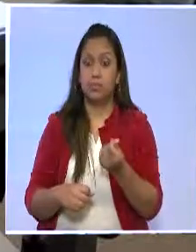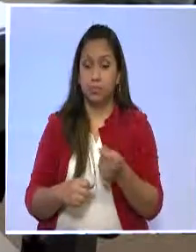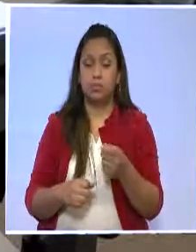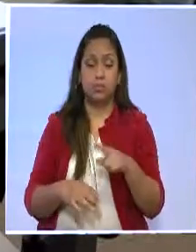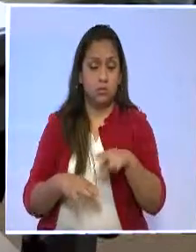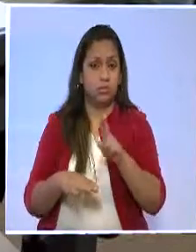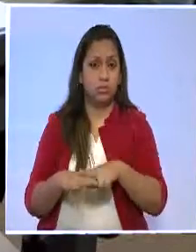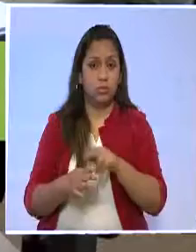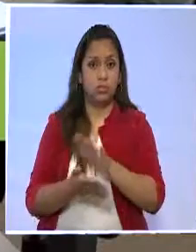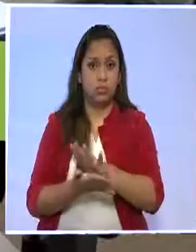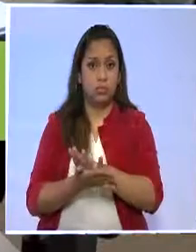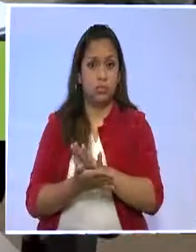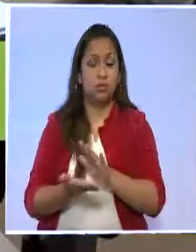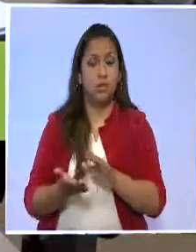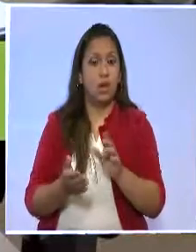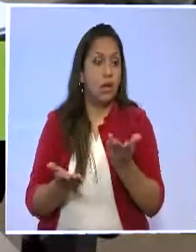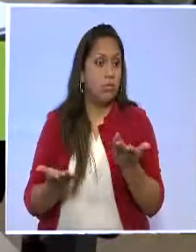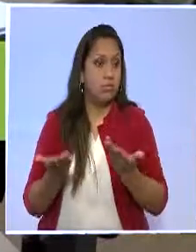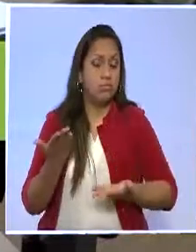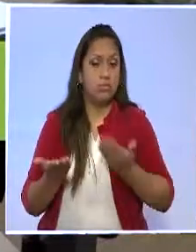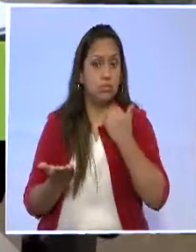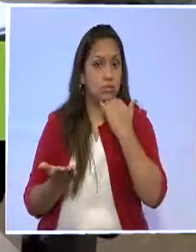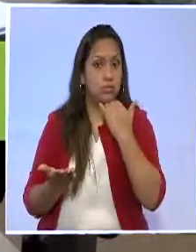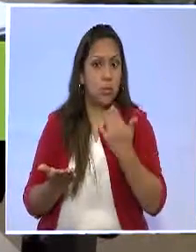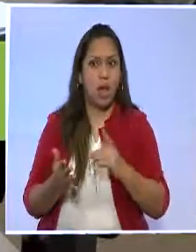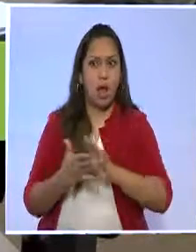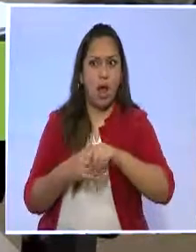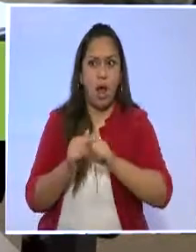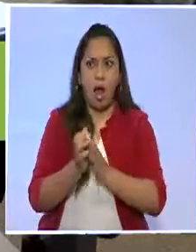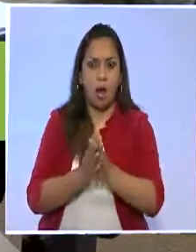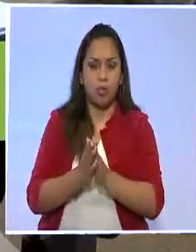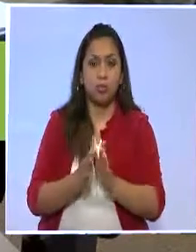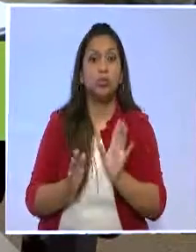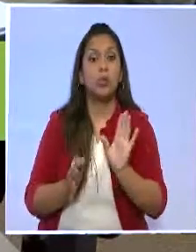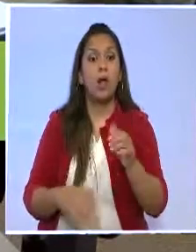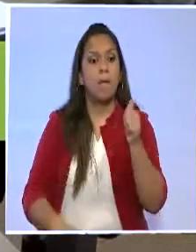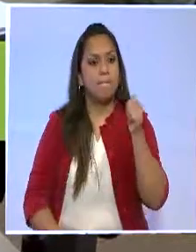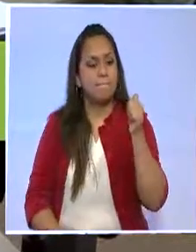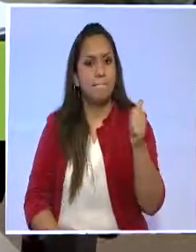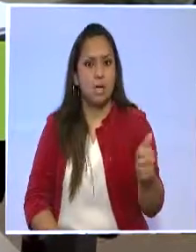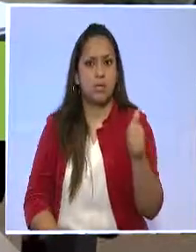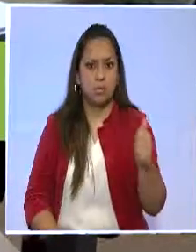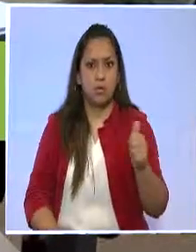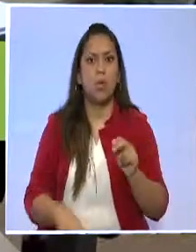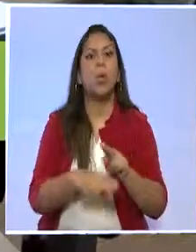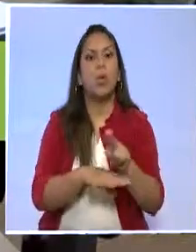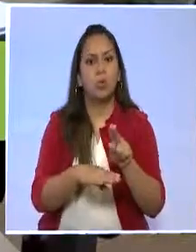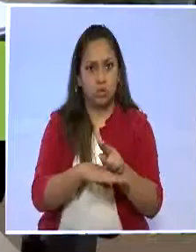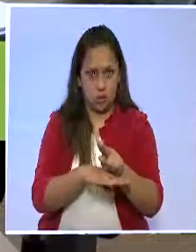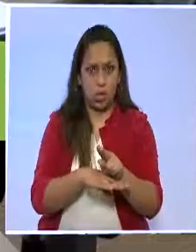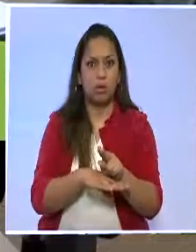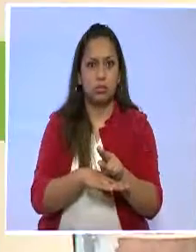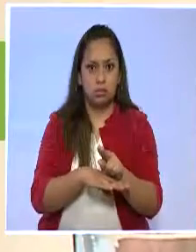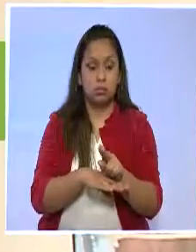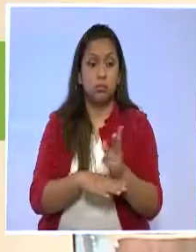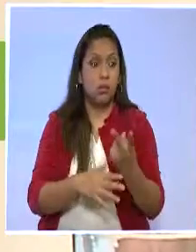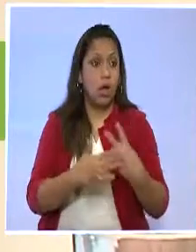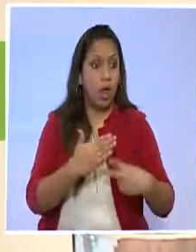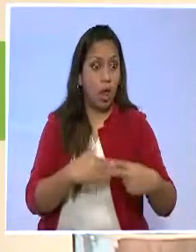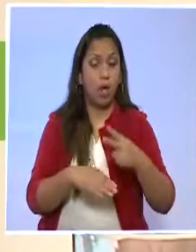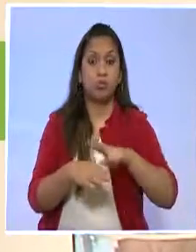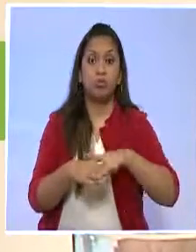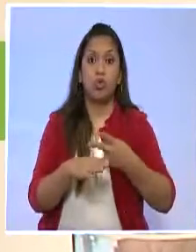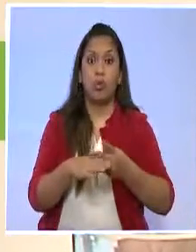estén propensos a este tema de música para ellos y para ellos porque además hay otra cosa que los hijos los